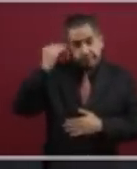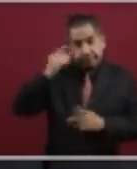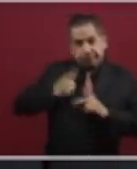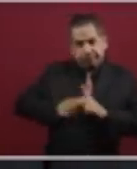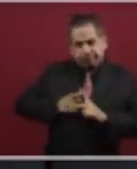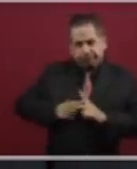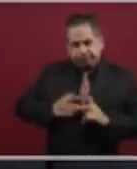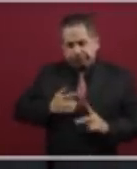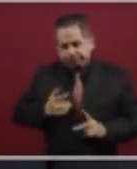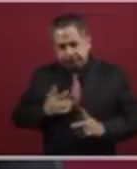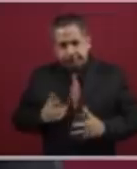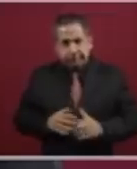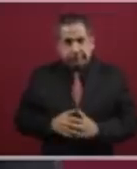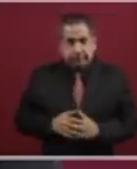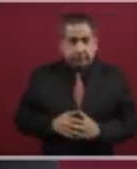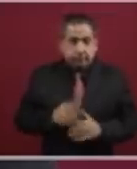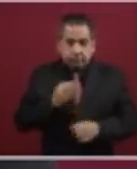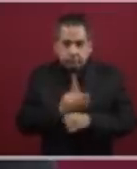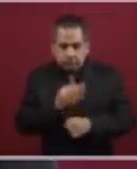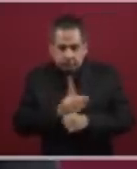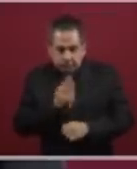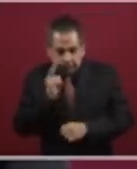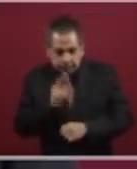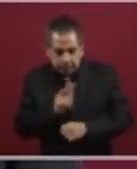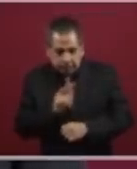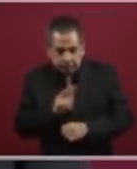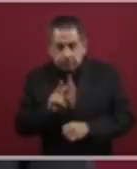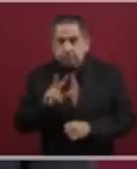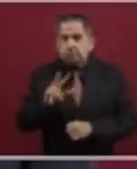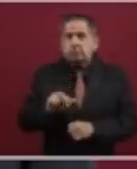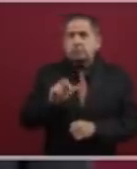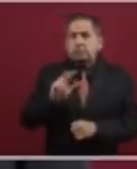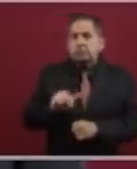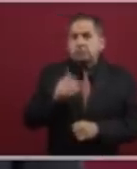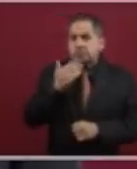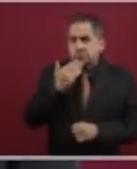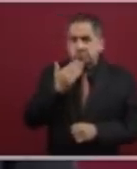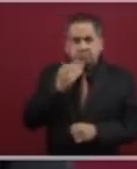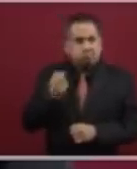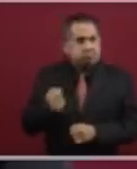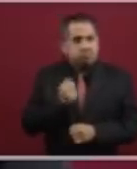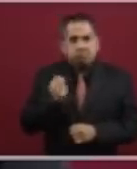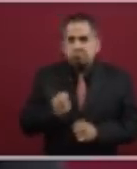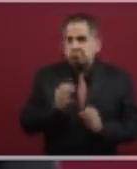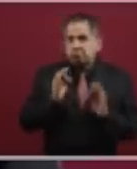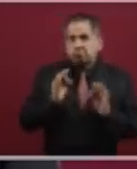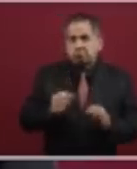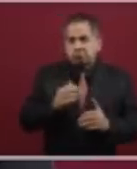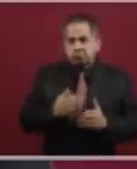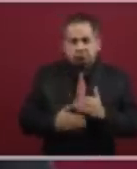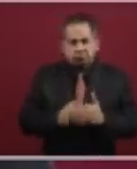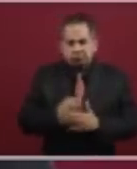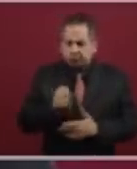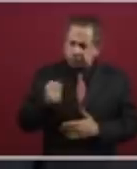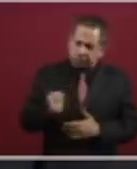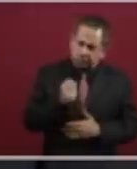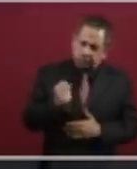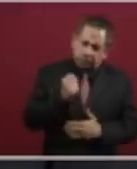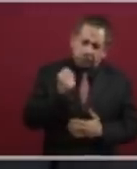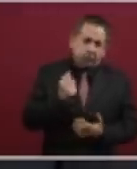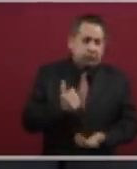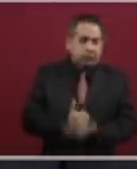y a como están las cosas, que hemos tenido suerte, la suerte cuenta mucho